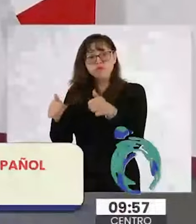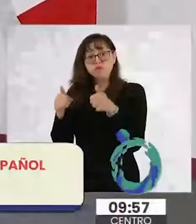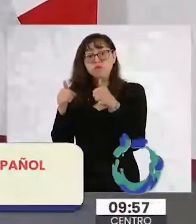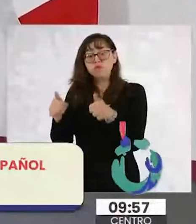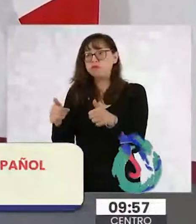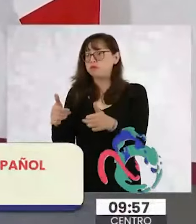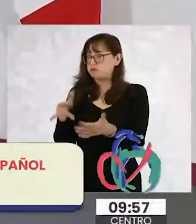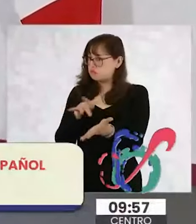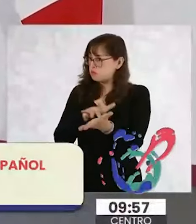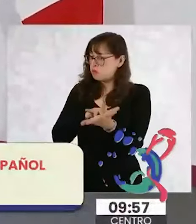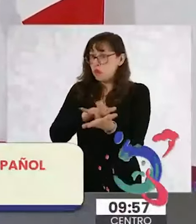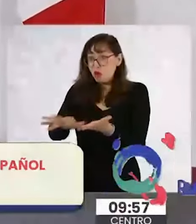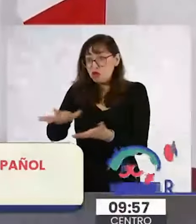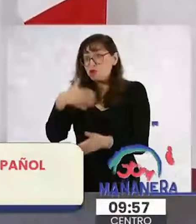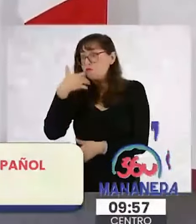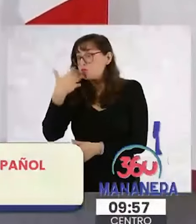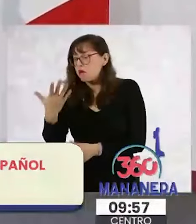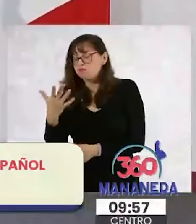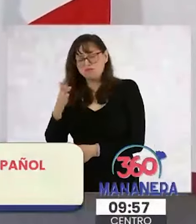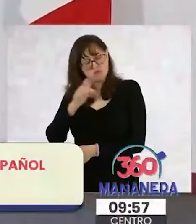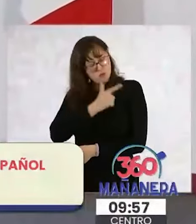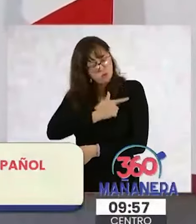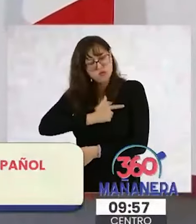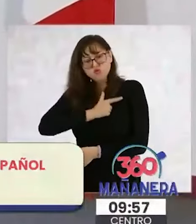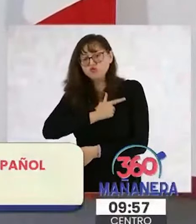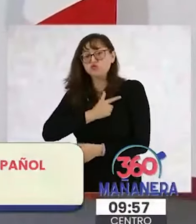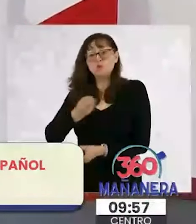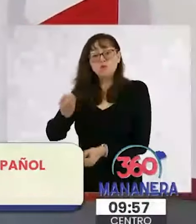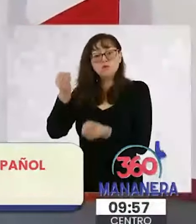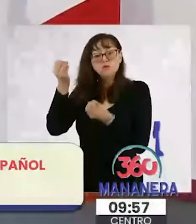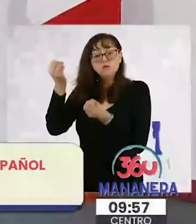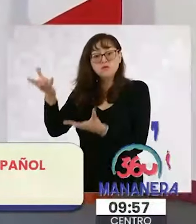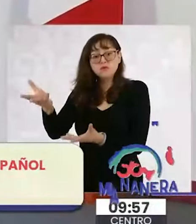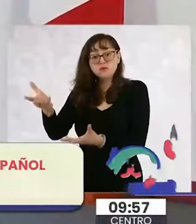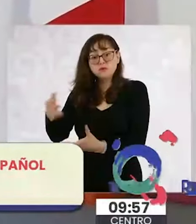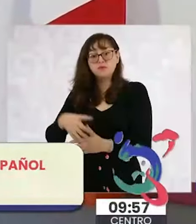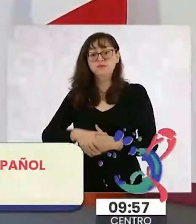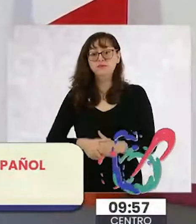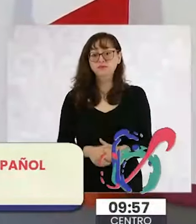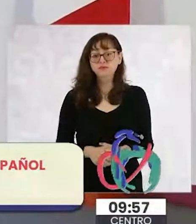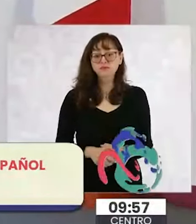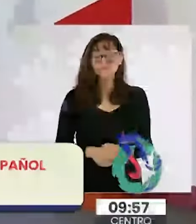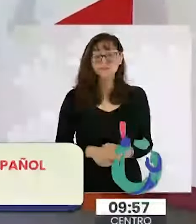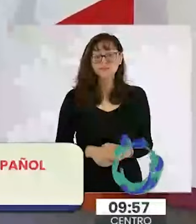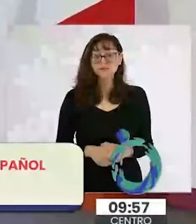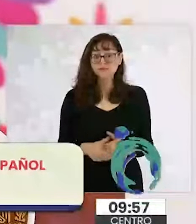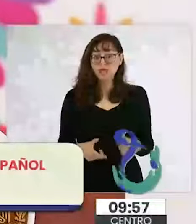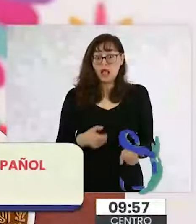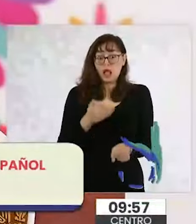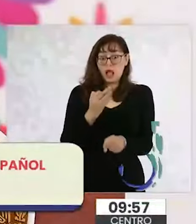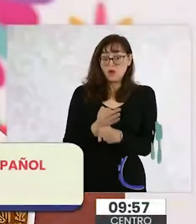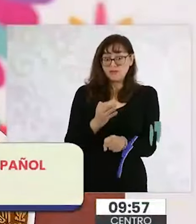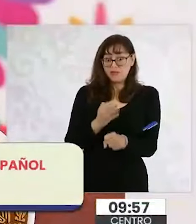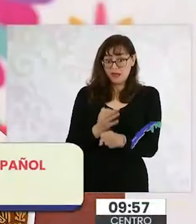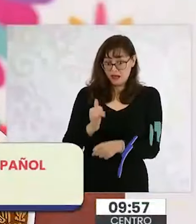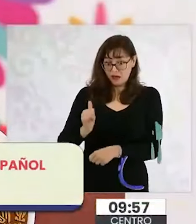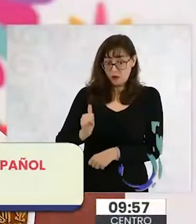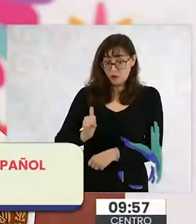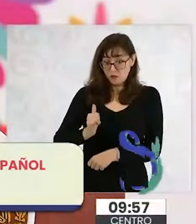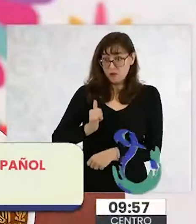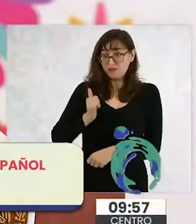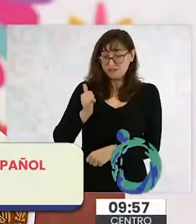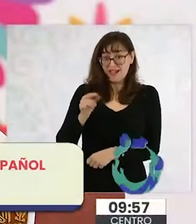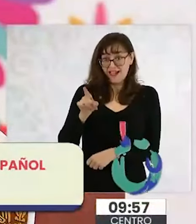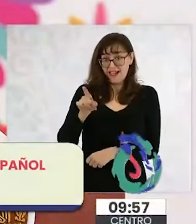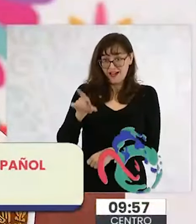nuestra solidaridad y apoyo no creo que sea el momento para hablar de